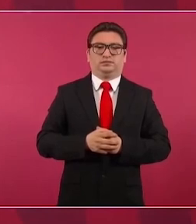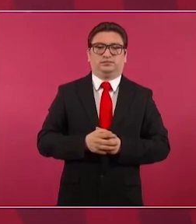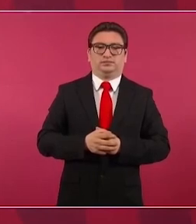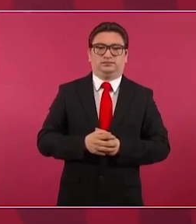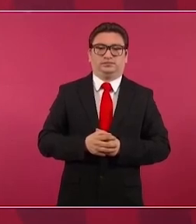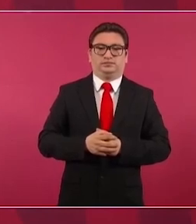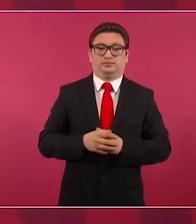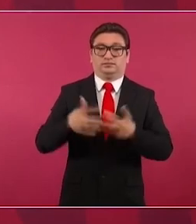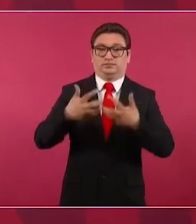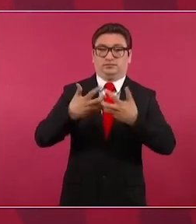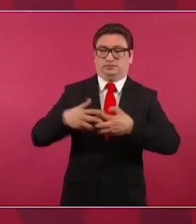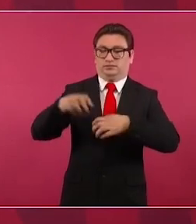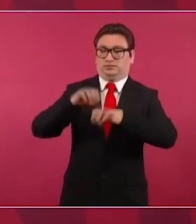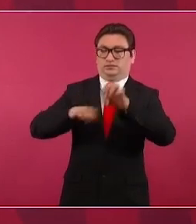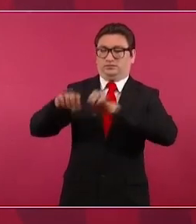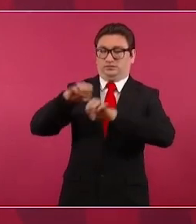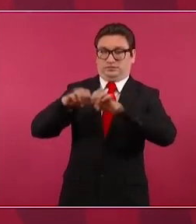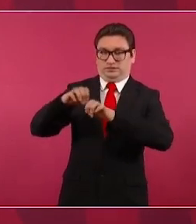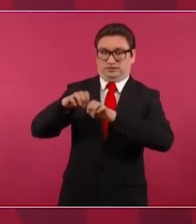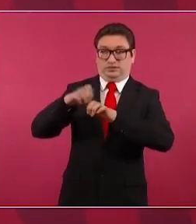de Ricardo Salinas Pliego